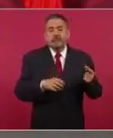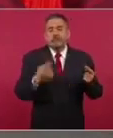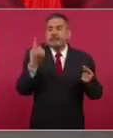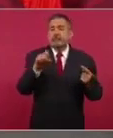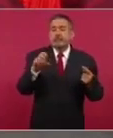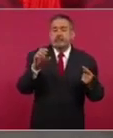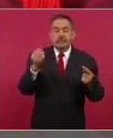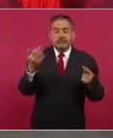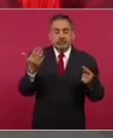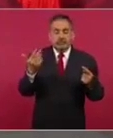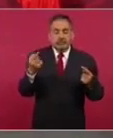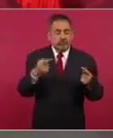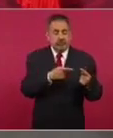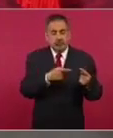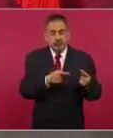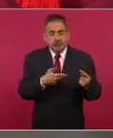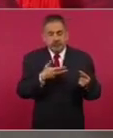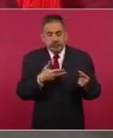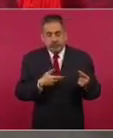150